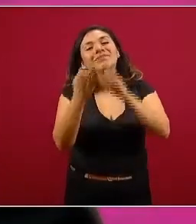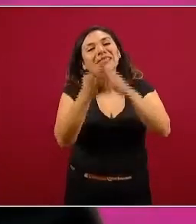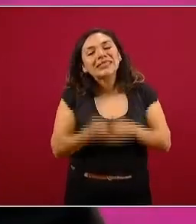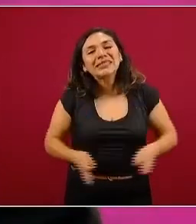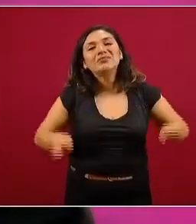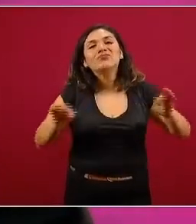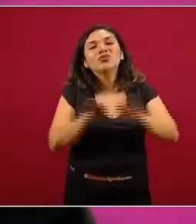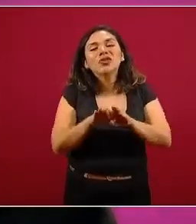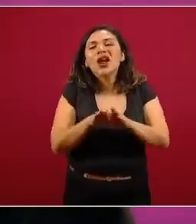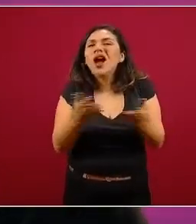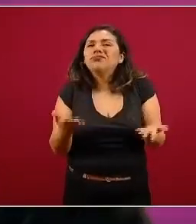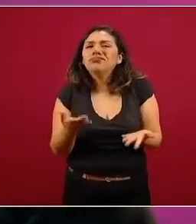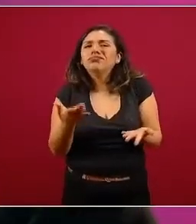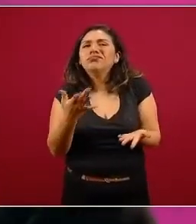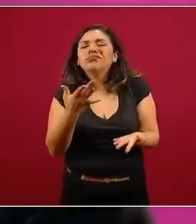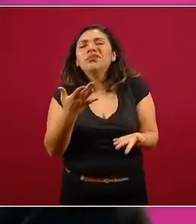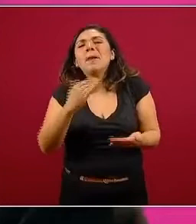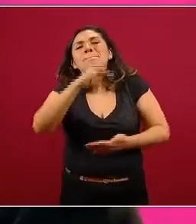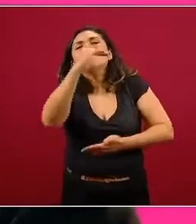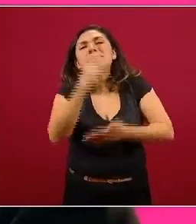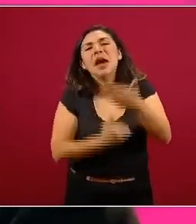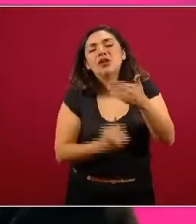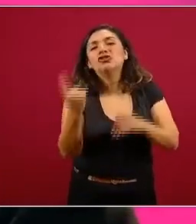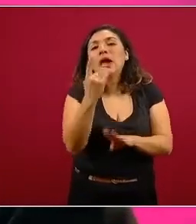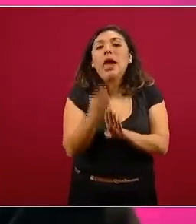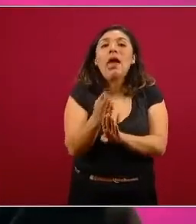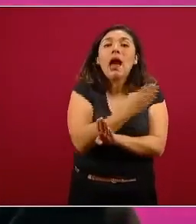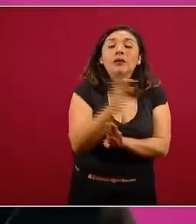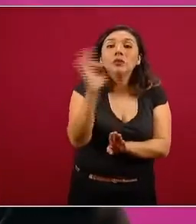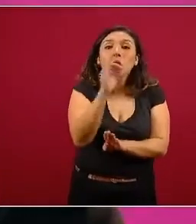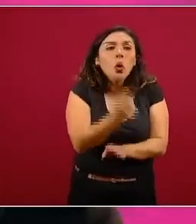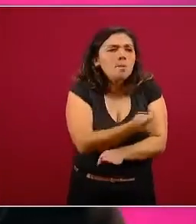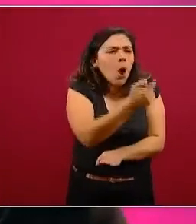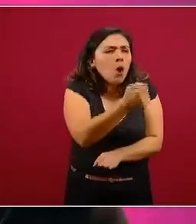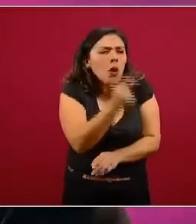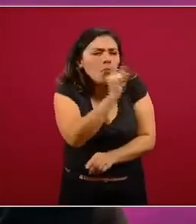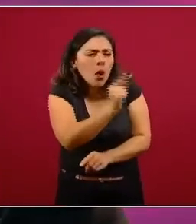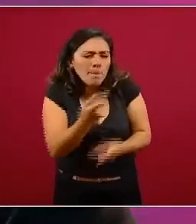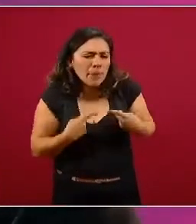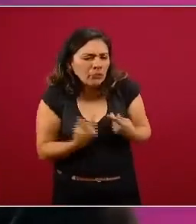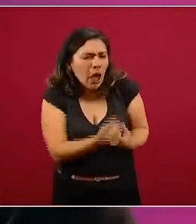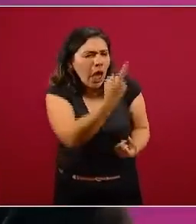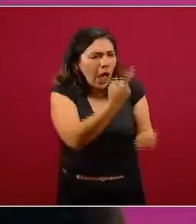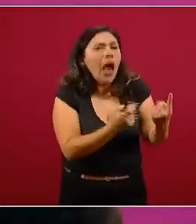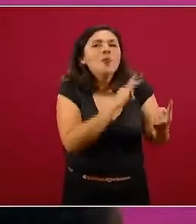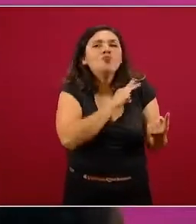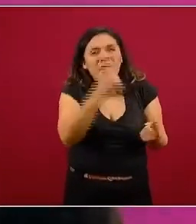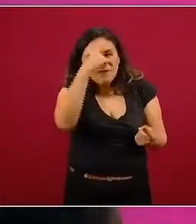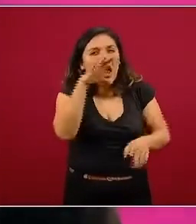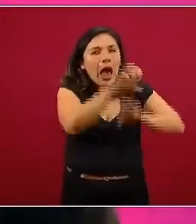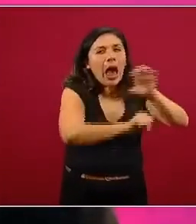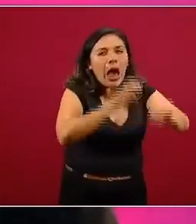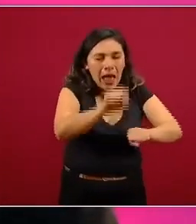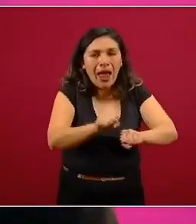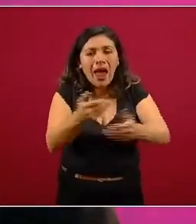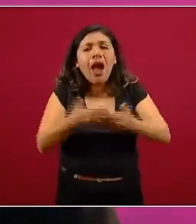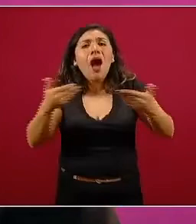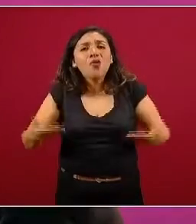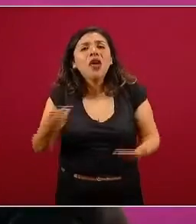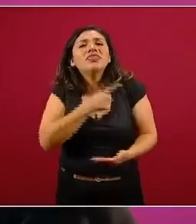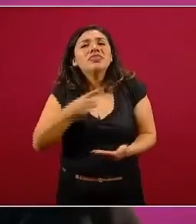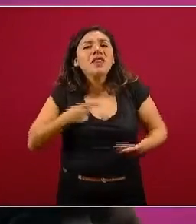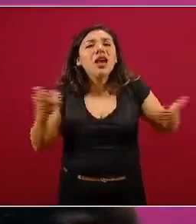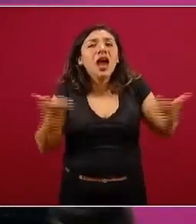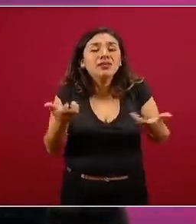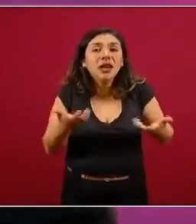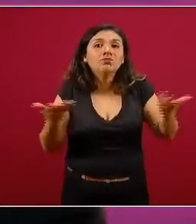importancia menor a la que existía cuando se tenían pocos casos. ¿Qué hay que hacer al respecto? Hay